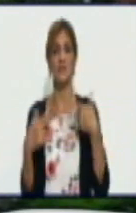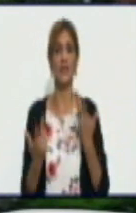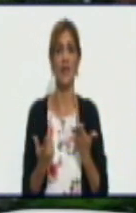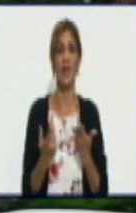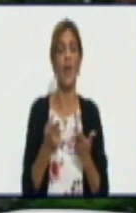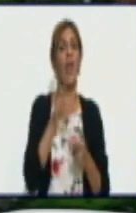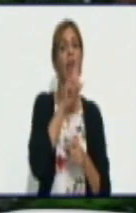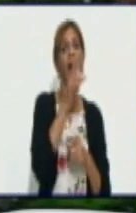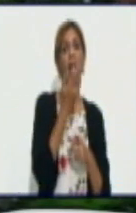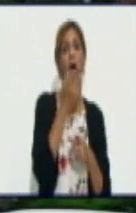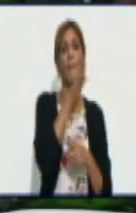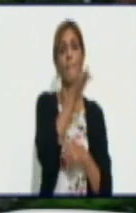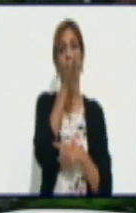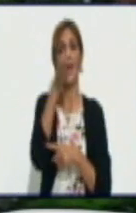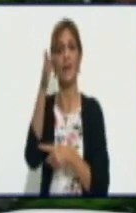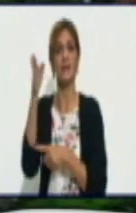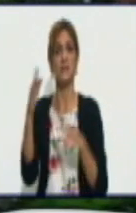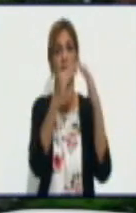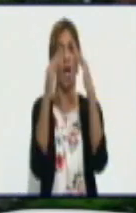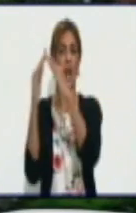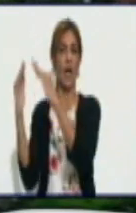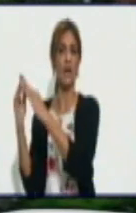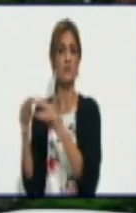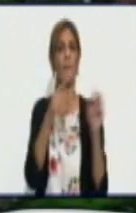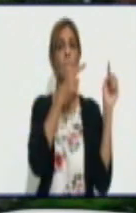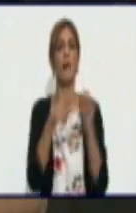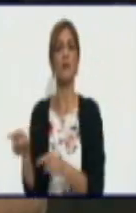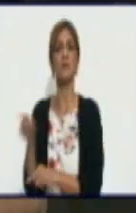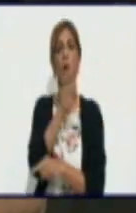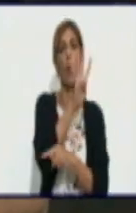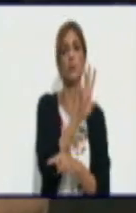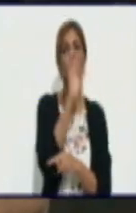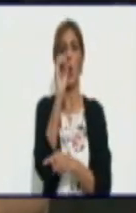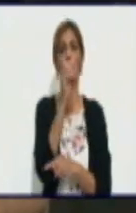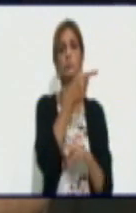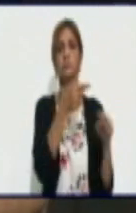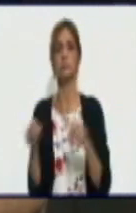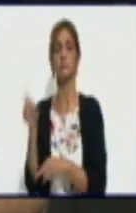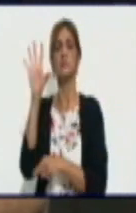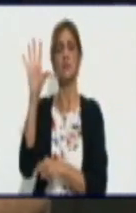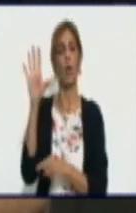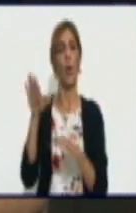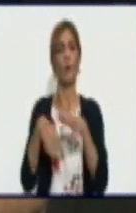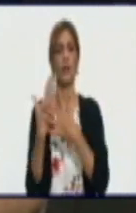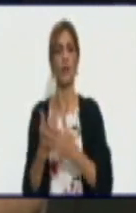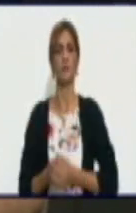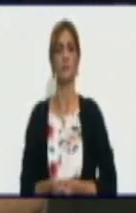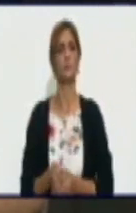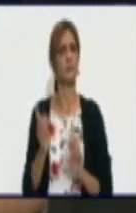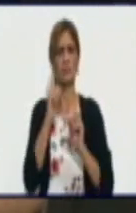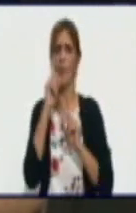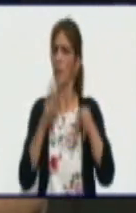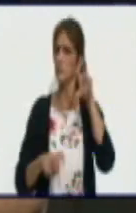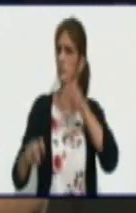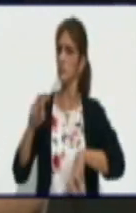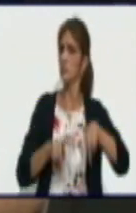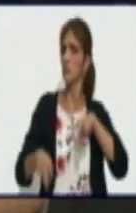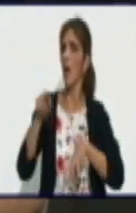cuando pasan es cada 4 o 5 días. No, vamos a revisar ese caso con Medialuna porque no hay ninguna